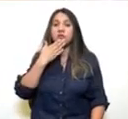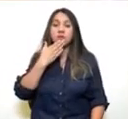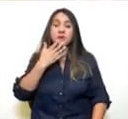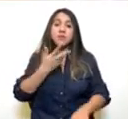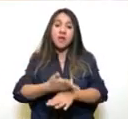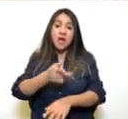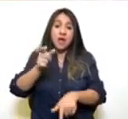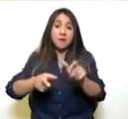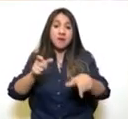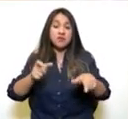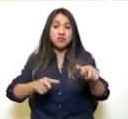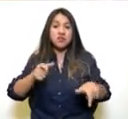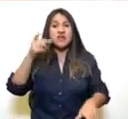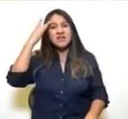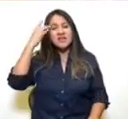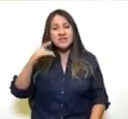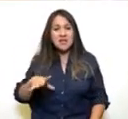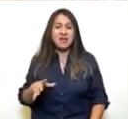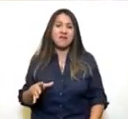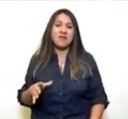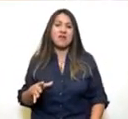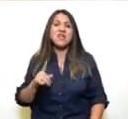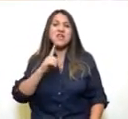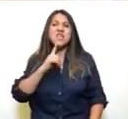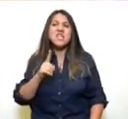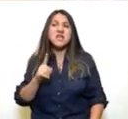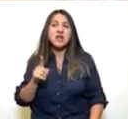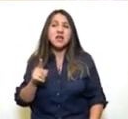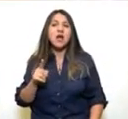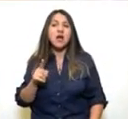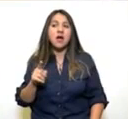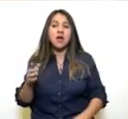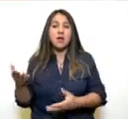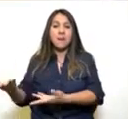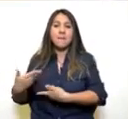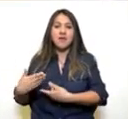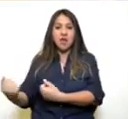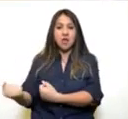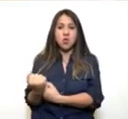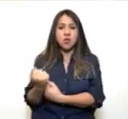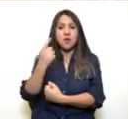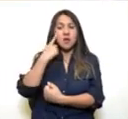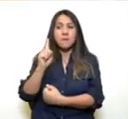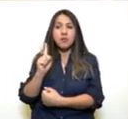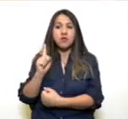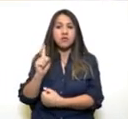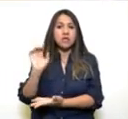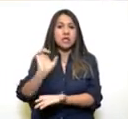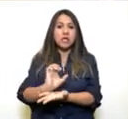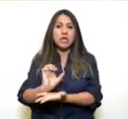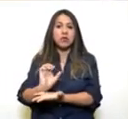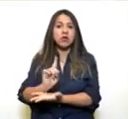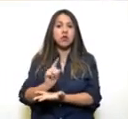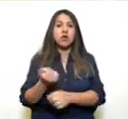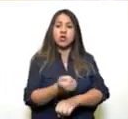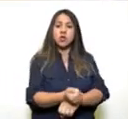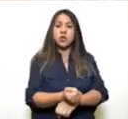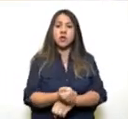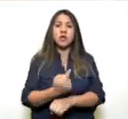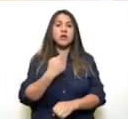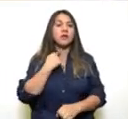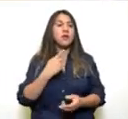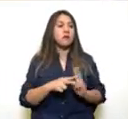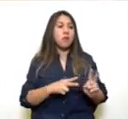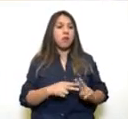gente que sabe de dónde viene esa ayuda y no la recibe pero si no llega al estado que vamos a hacer